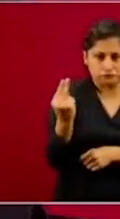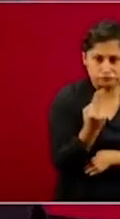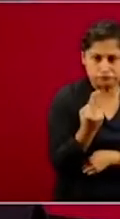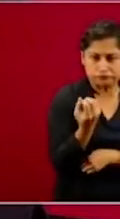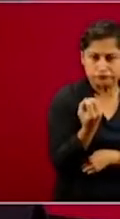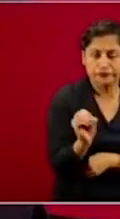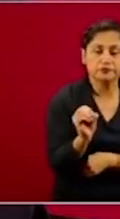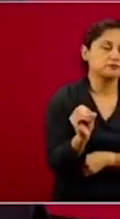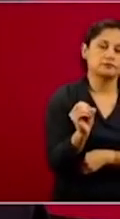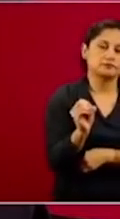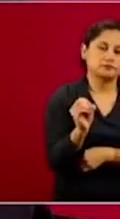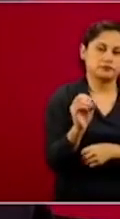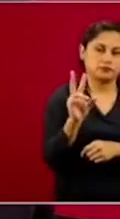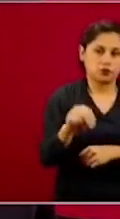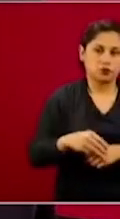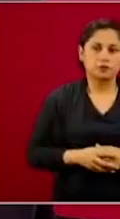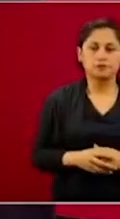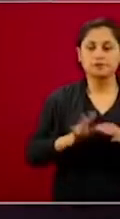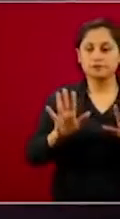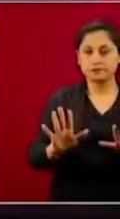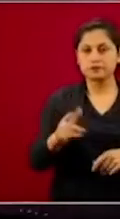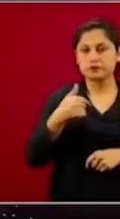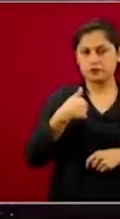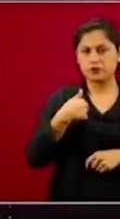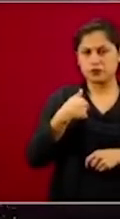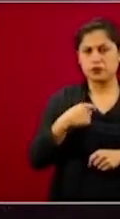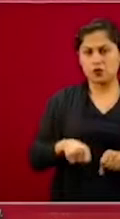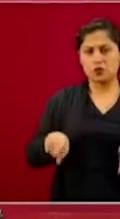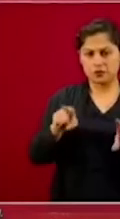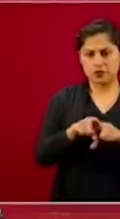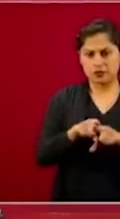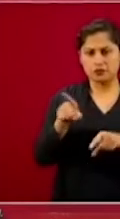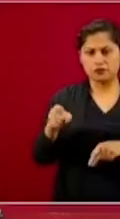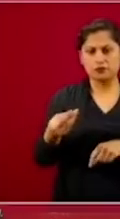¿Por qué hoy sí estoy diciendo cubrebocas? Y yo mismo me puse uno, más aquí lo tengo.